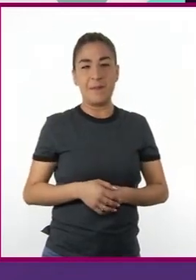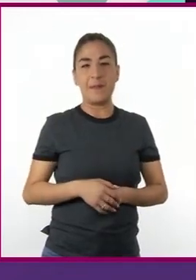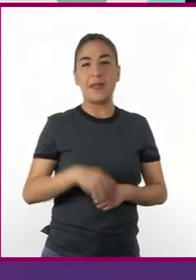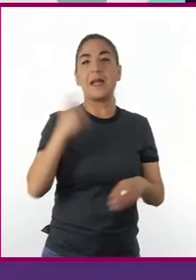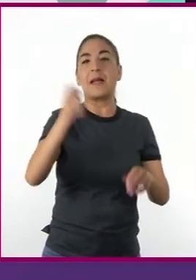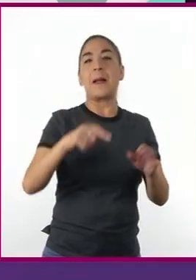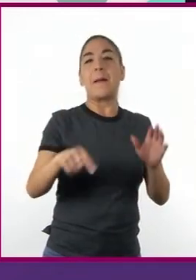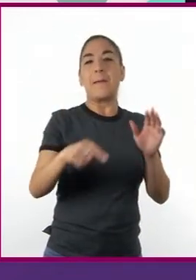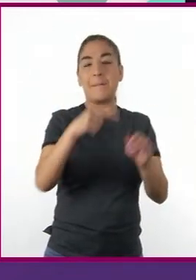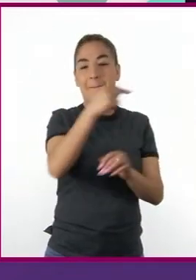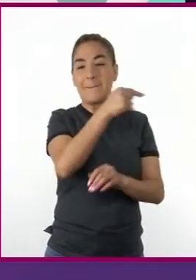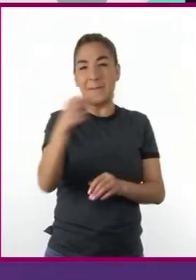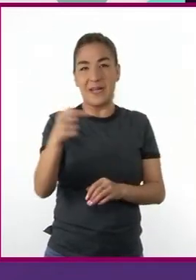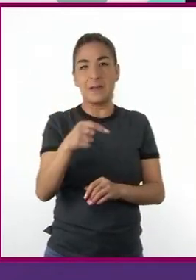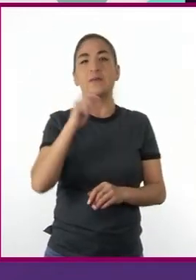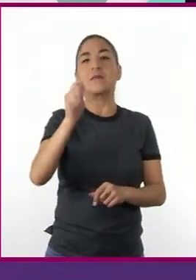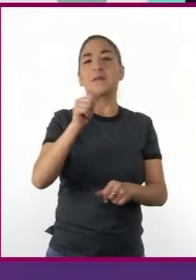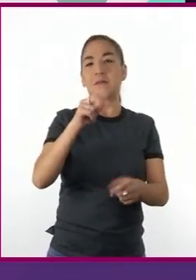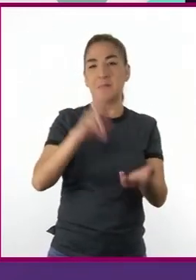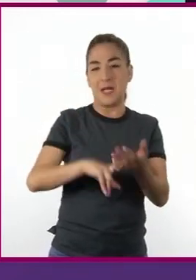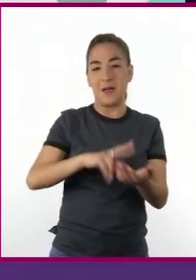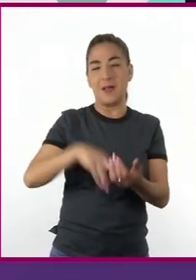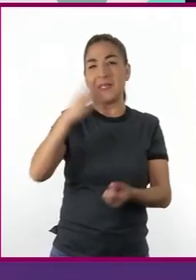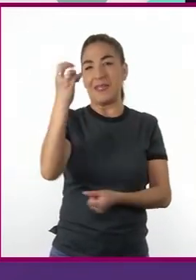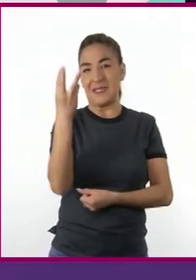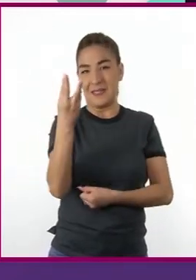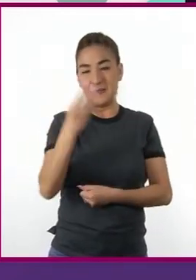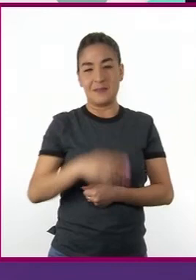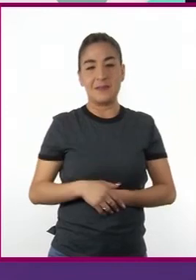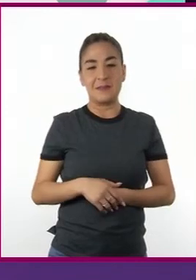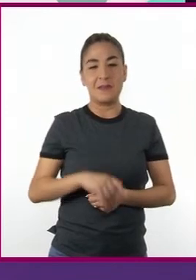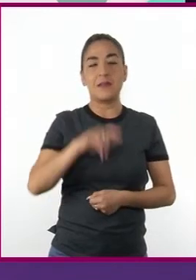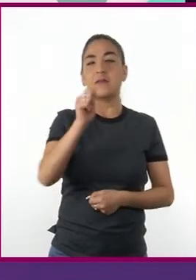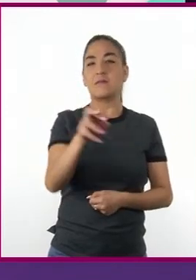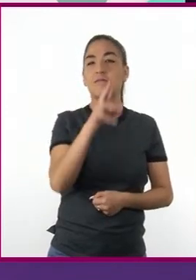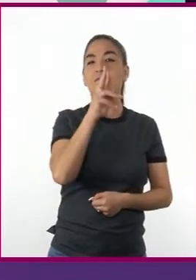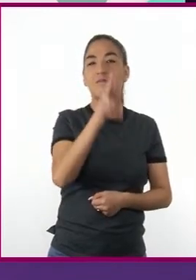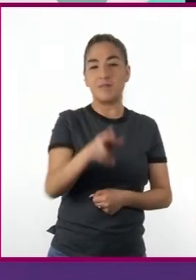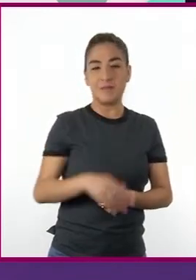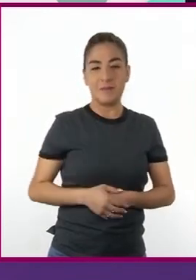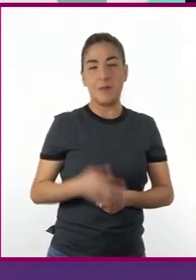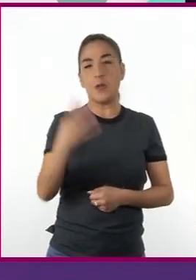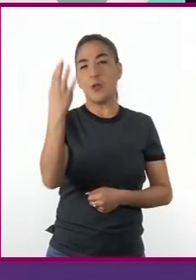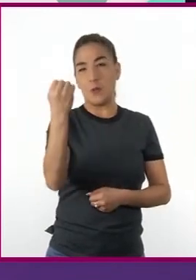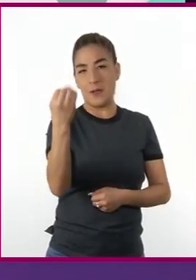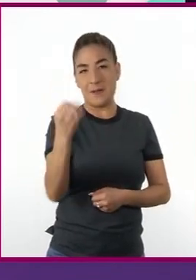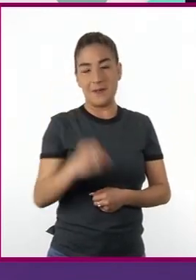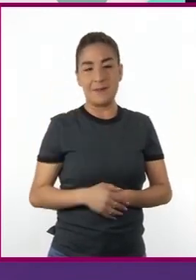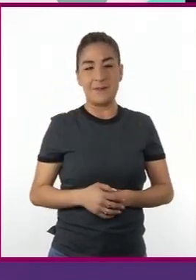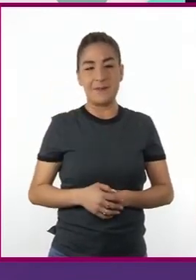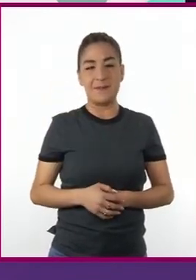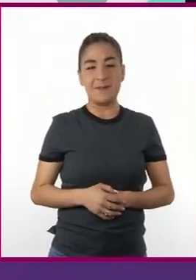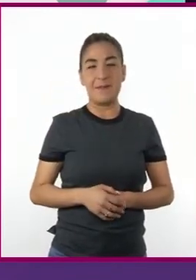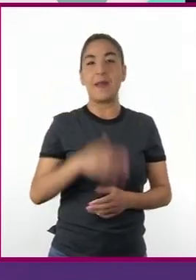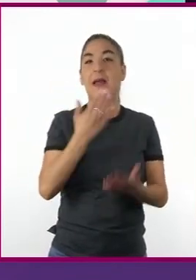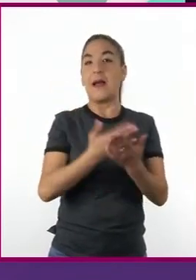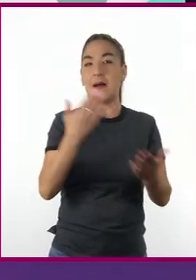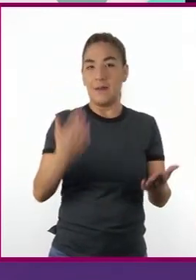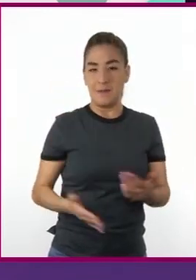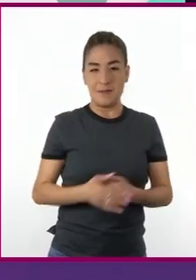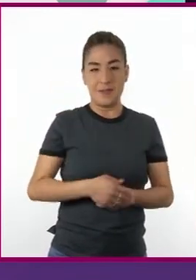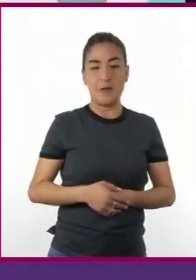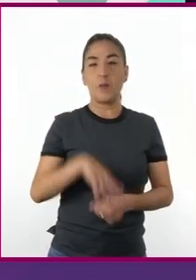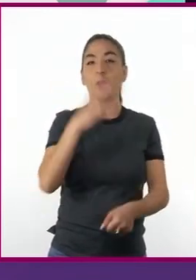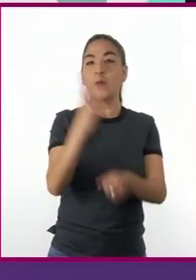segundo valor, que es 3, y obtenemos como resultado 9. Ahora, el